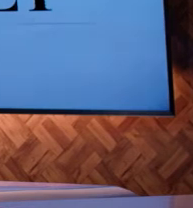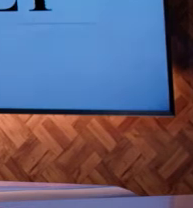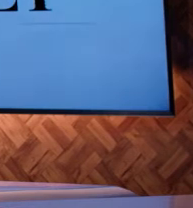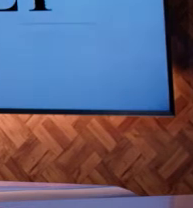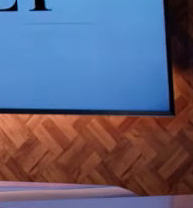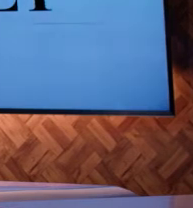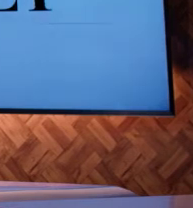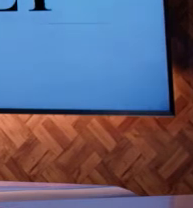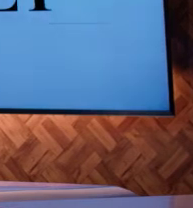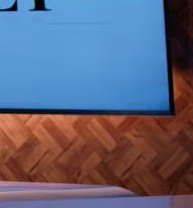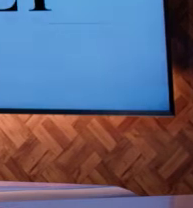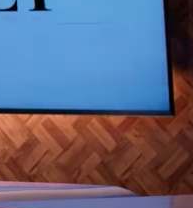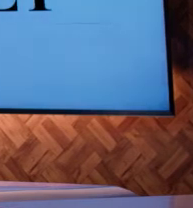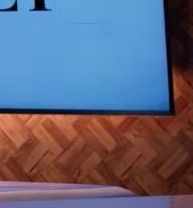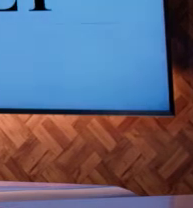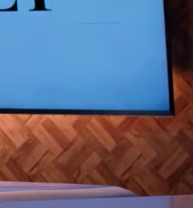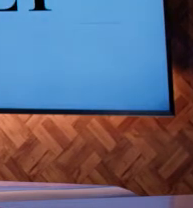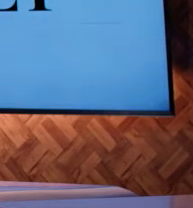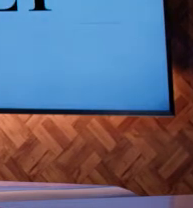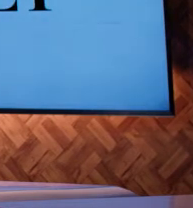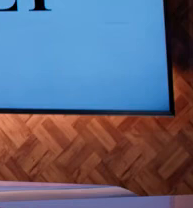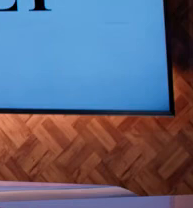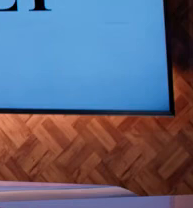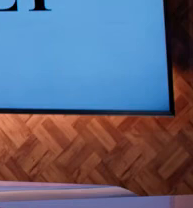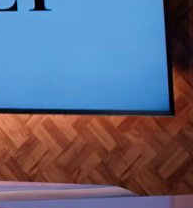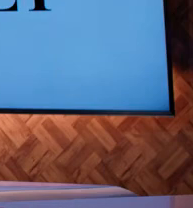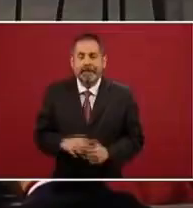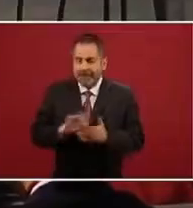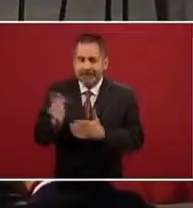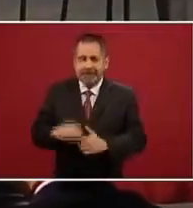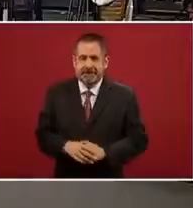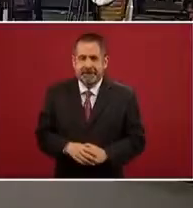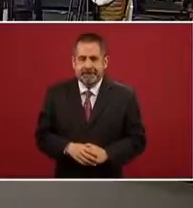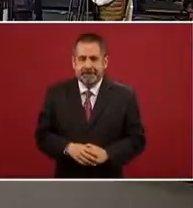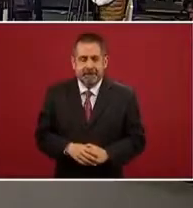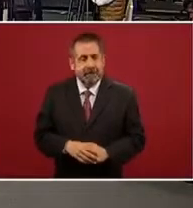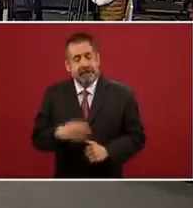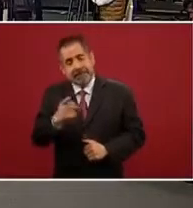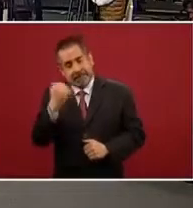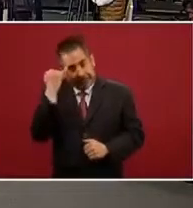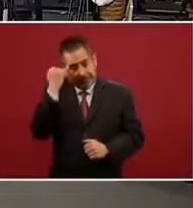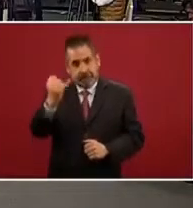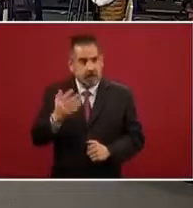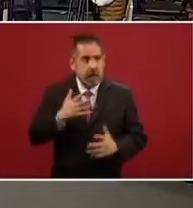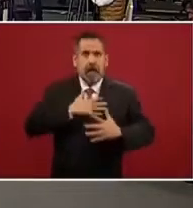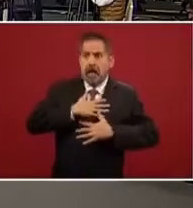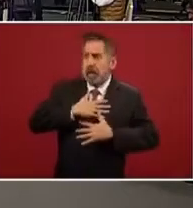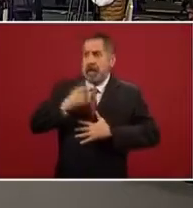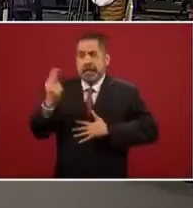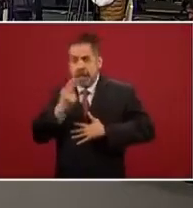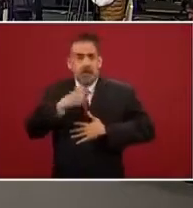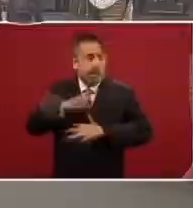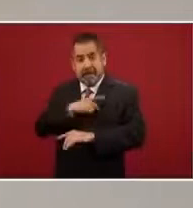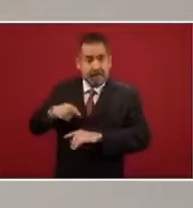mal. De entrada, López-Gatell se negó a hacer pruebas masivamente. Esta idea de hay que hacernos todos